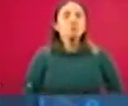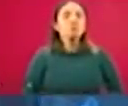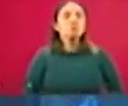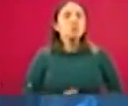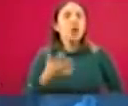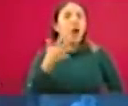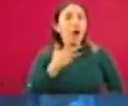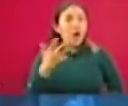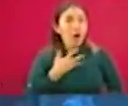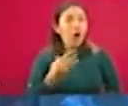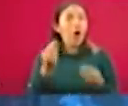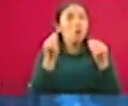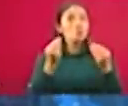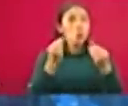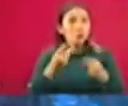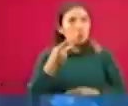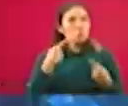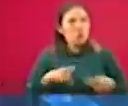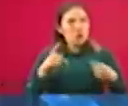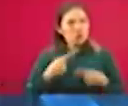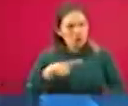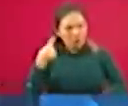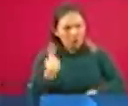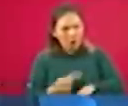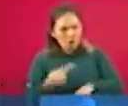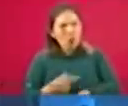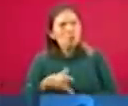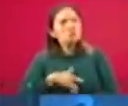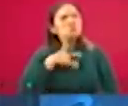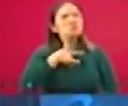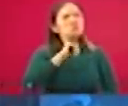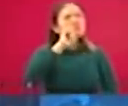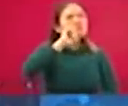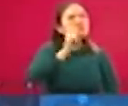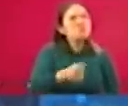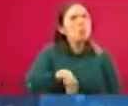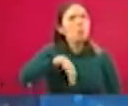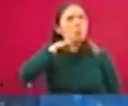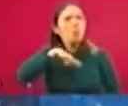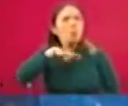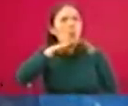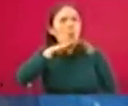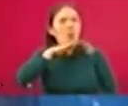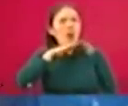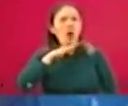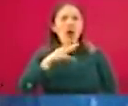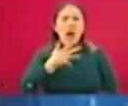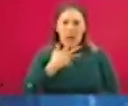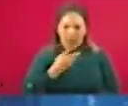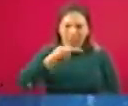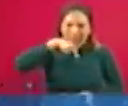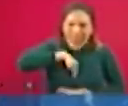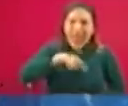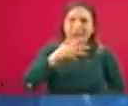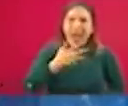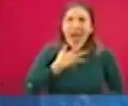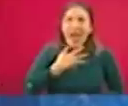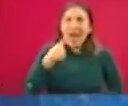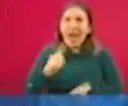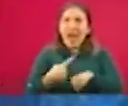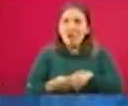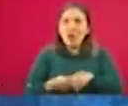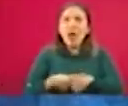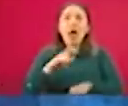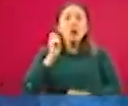acordará quizá de esta frase que utilicé, la vuelvo a utilizar, es un error metodológico pensar que solo lo que se ve existe, y